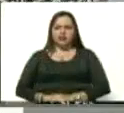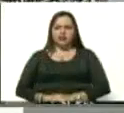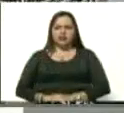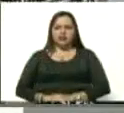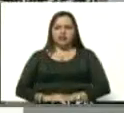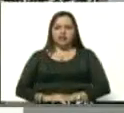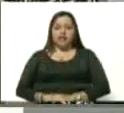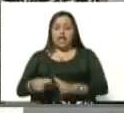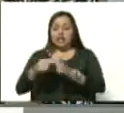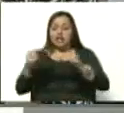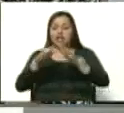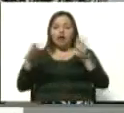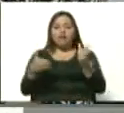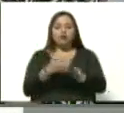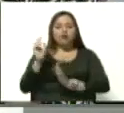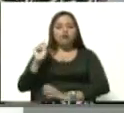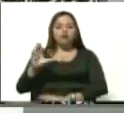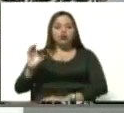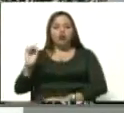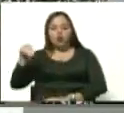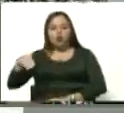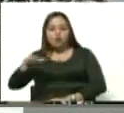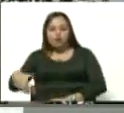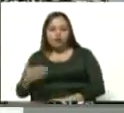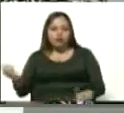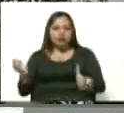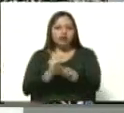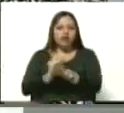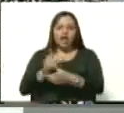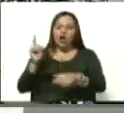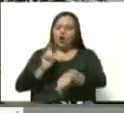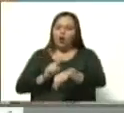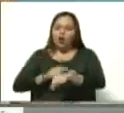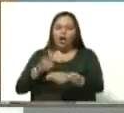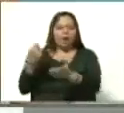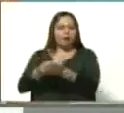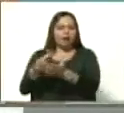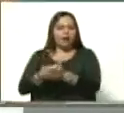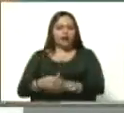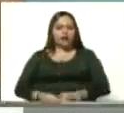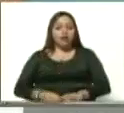www.ticketmundo.com pueden encontrar el evento del festival y las fechas, los horarios y los precios de todas las entradas. ¿De alguna manera